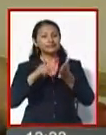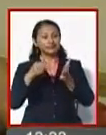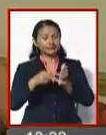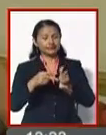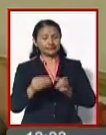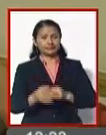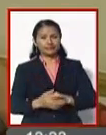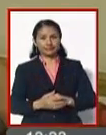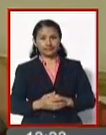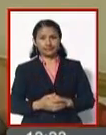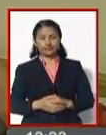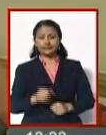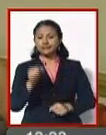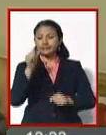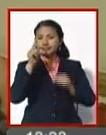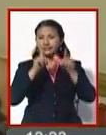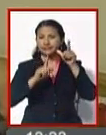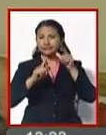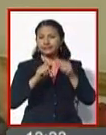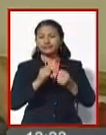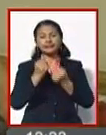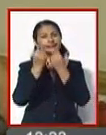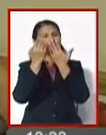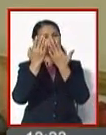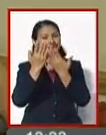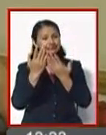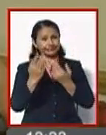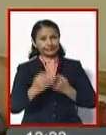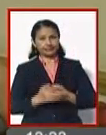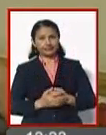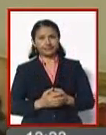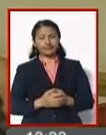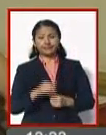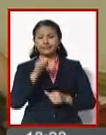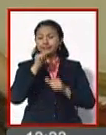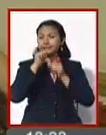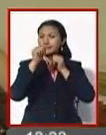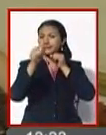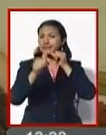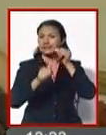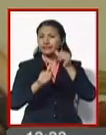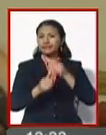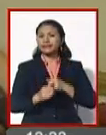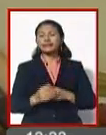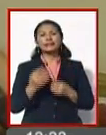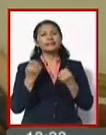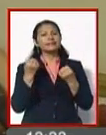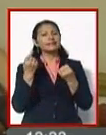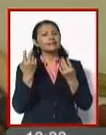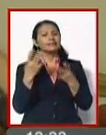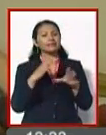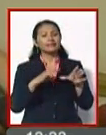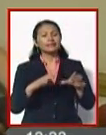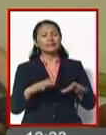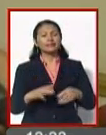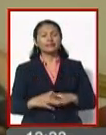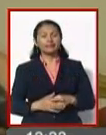signo de llanto, de dolor, de grito, ante todo lo que está